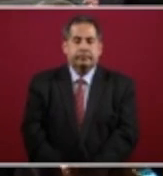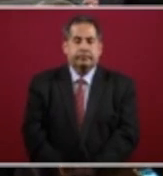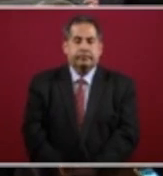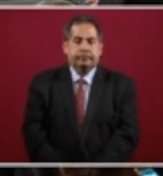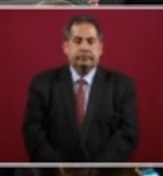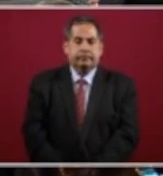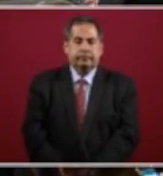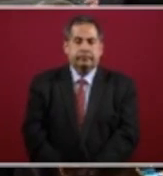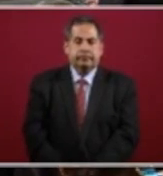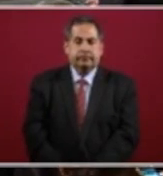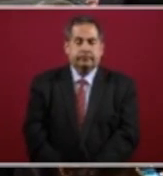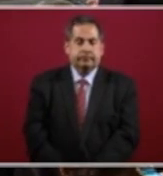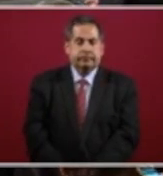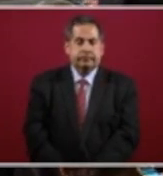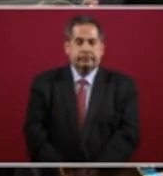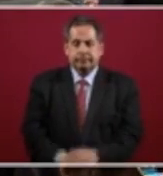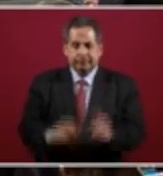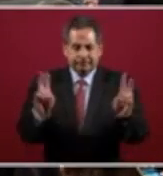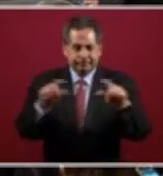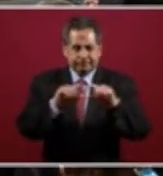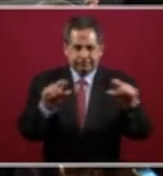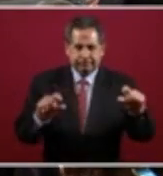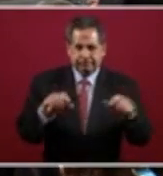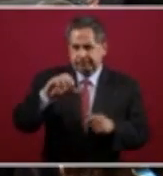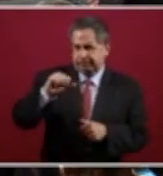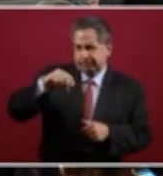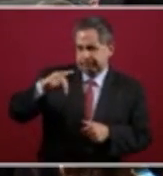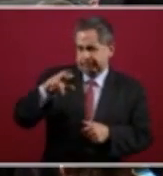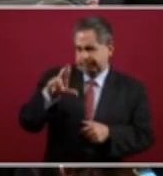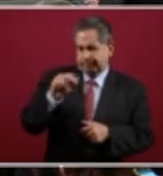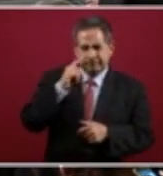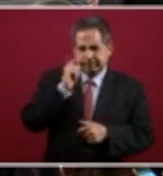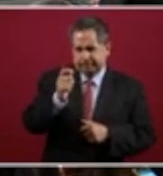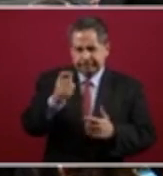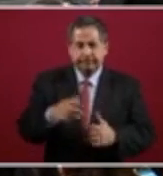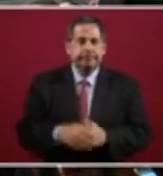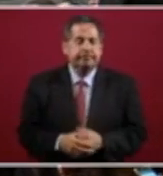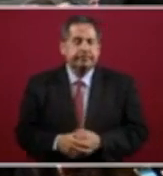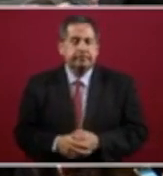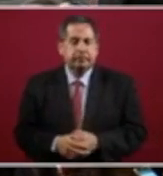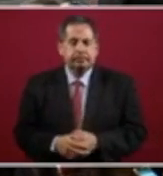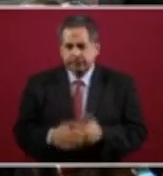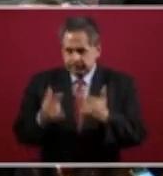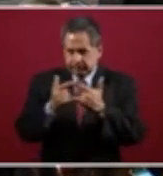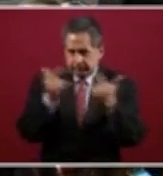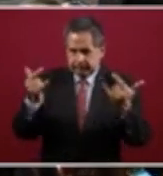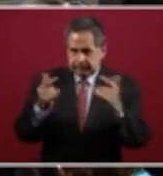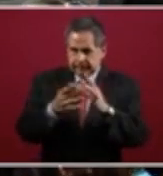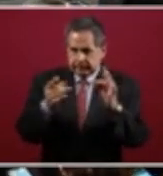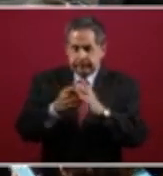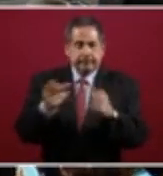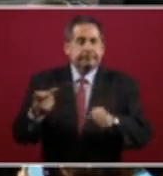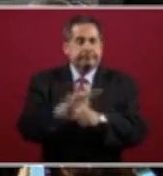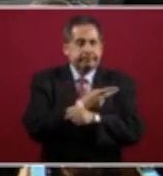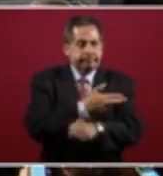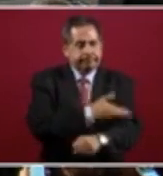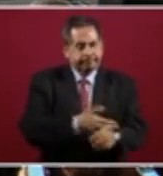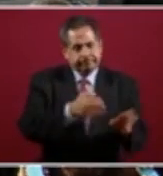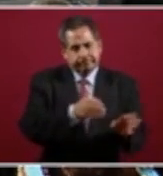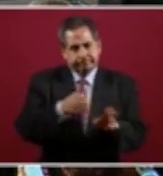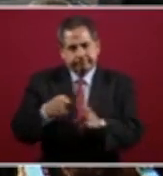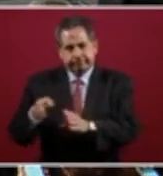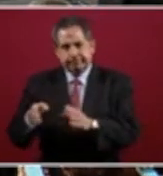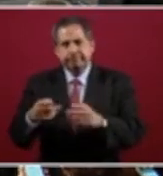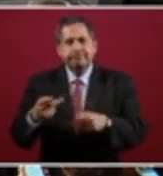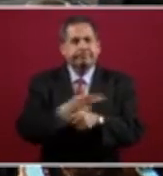¿Dónde está amparo y los antecedentes, si fueran tan… miren, les voy a dar los antecedentes del proceso o del escrito